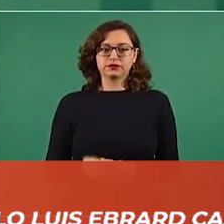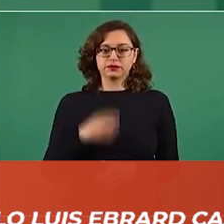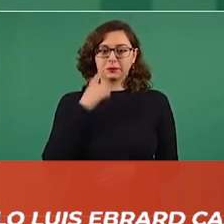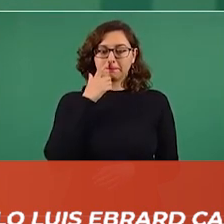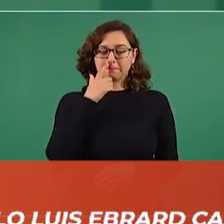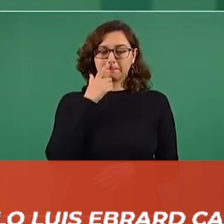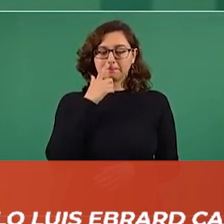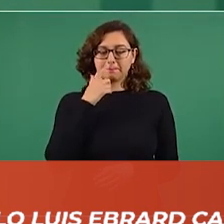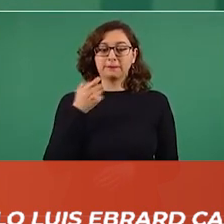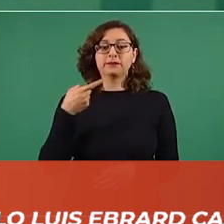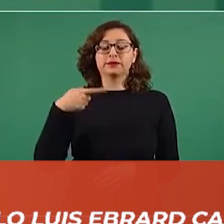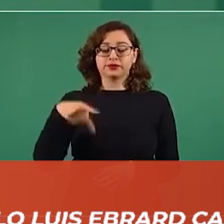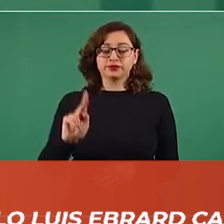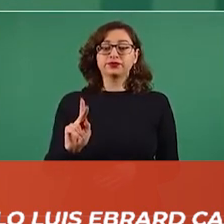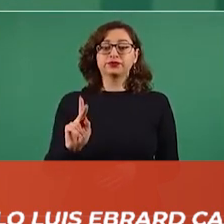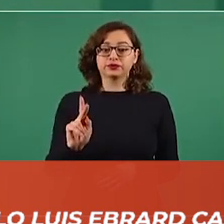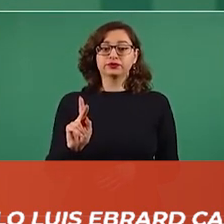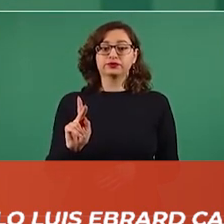sí,